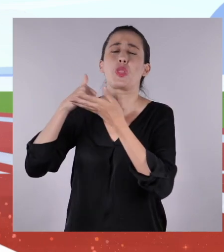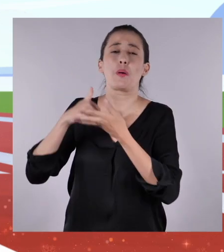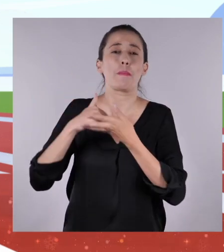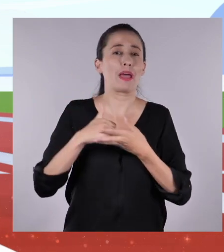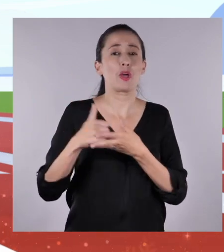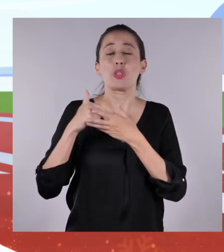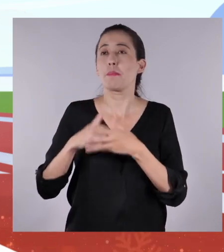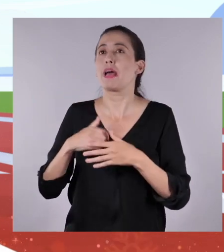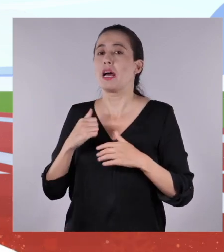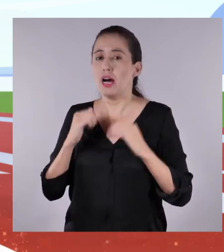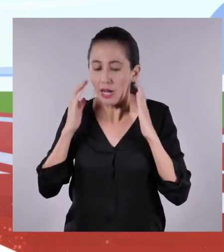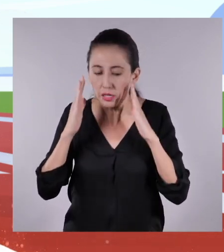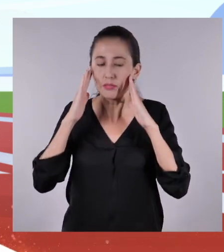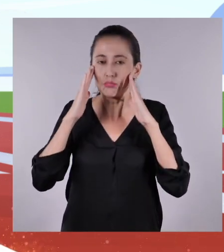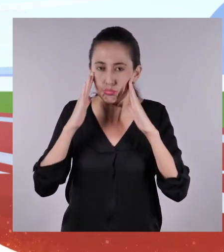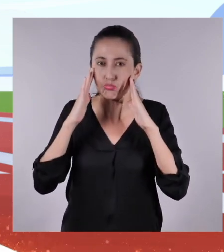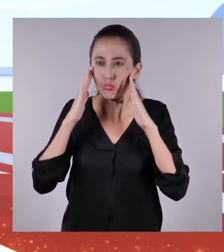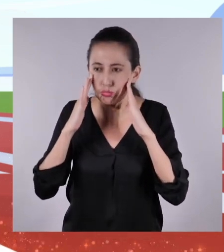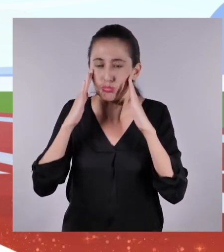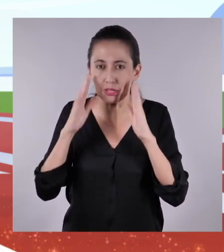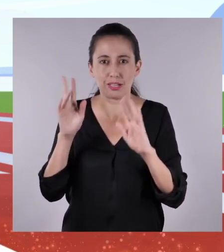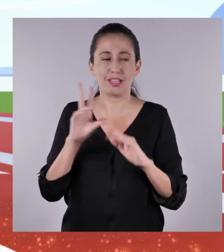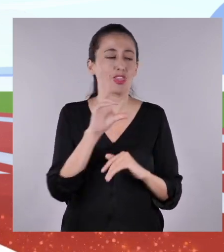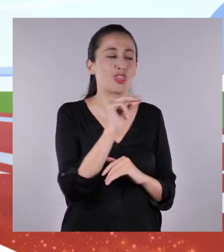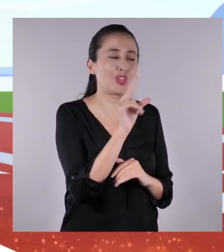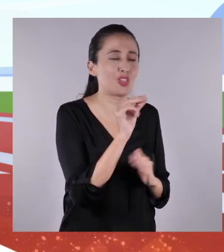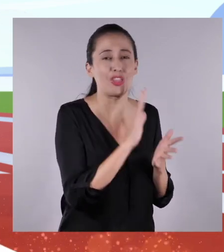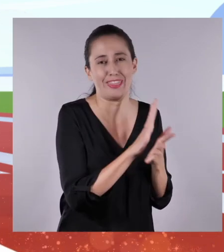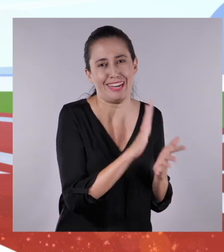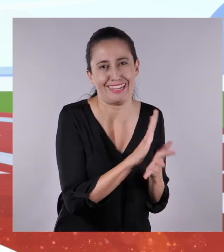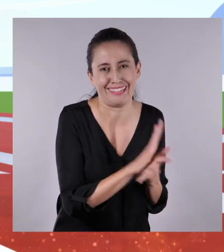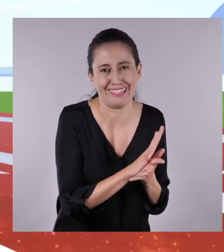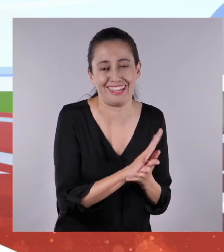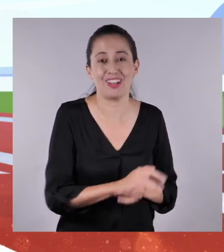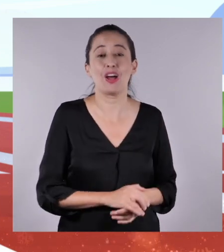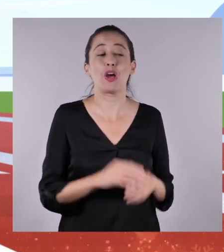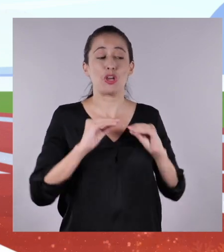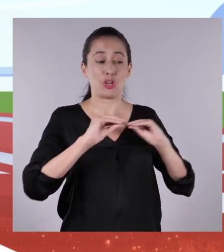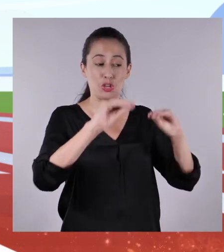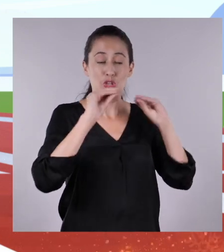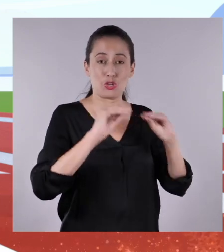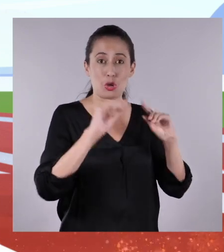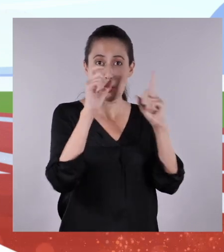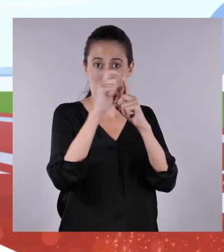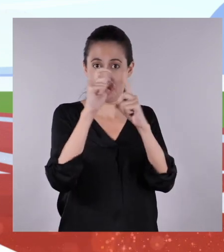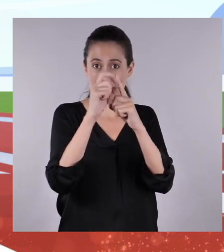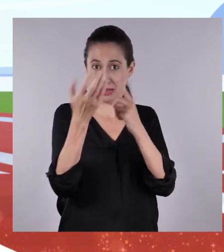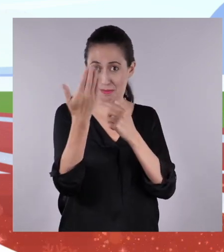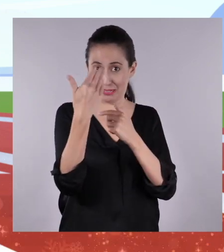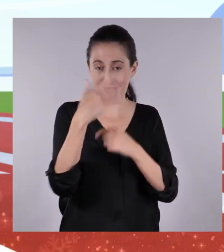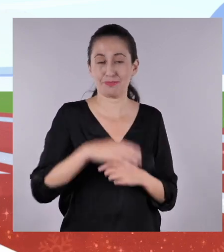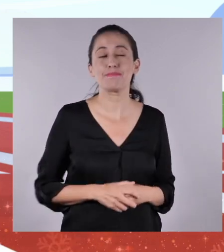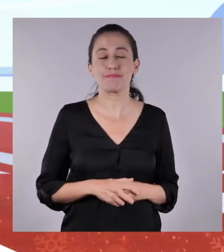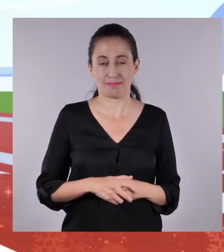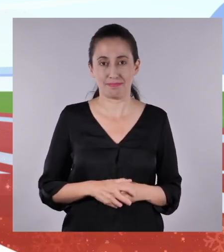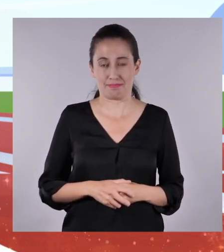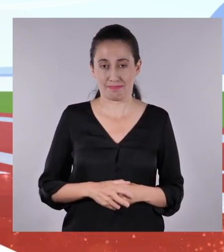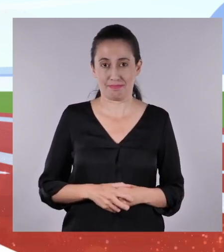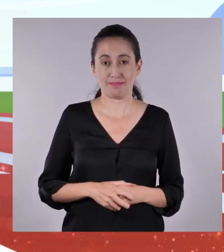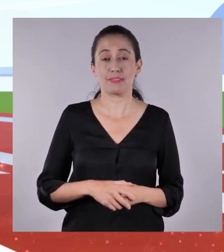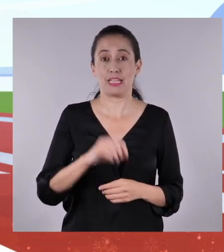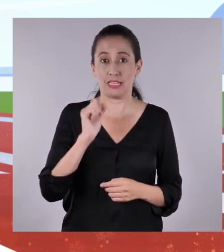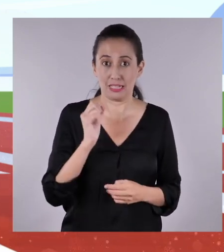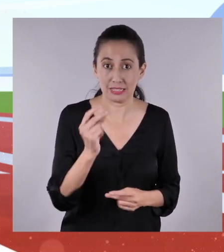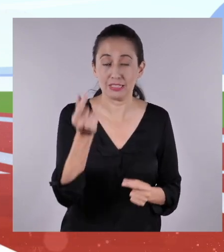¡Ayúdeme a practicar! ¡Ayúdame a practicar! ¿Qué tengo que hacer? ¿Abdominales? Mira, aquí están mis abdominales. No, Boris, yo te voy a enseñar, pero primero digamos las palabras mágicas.